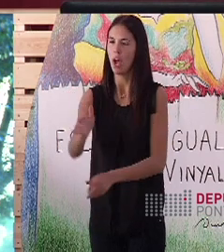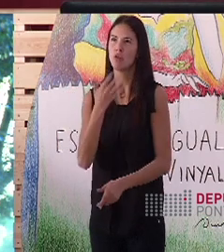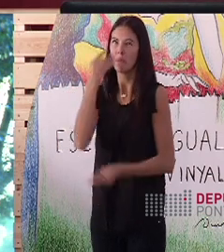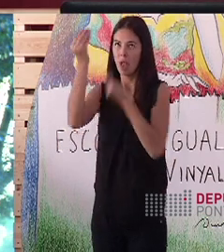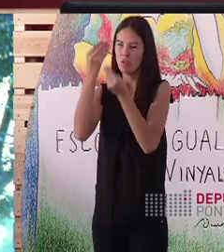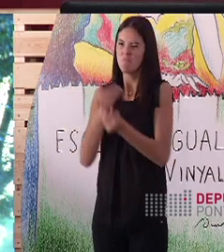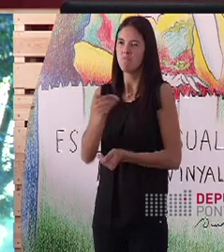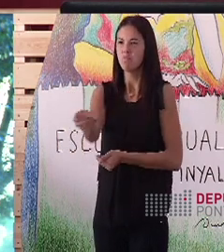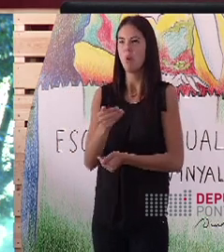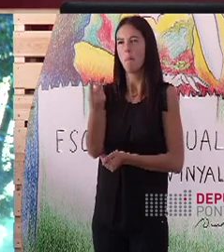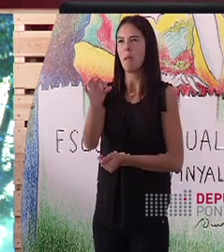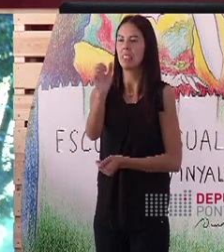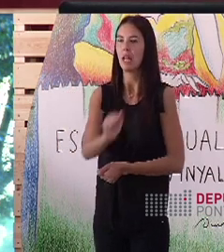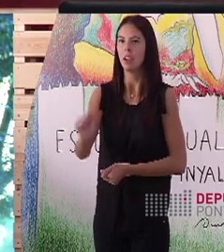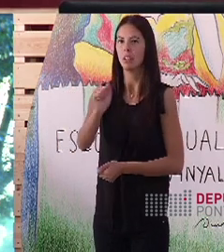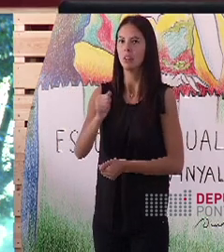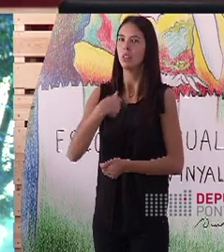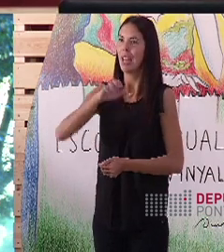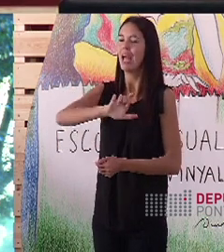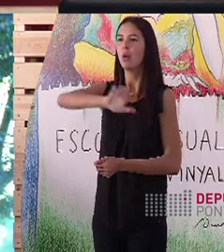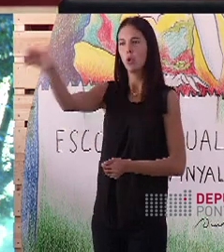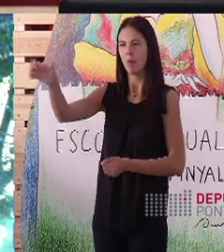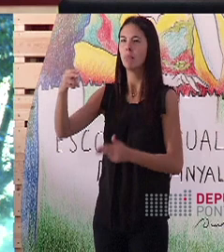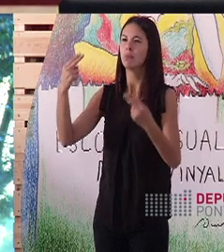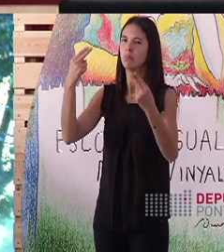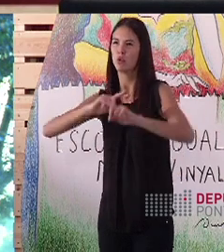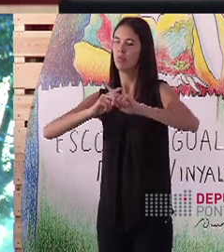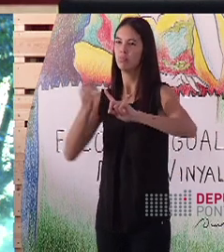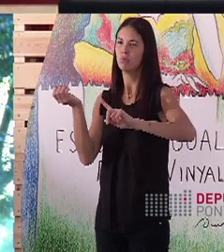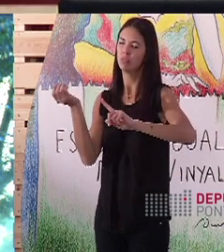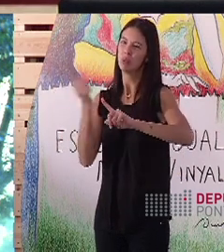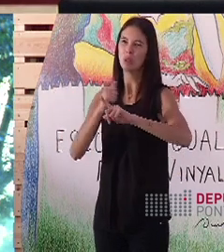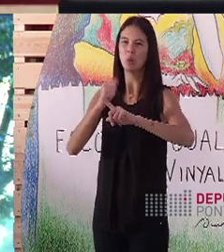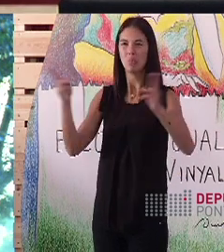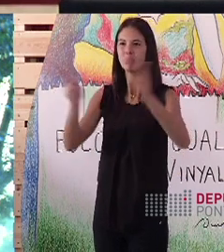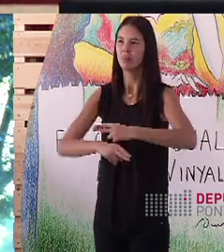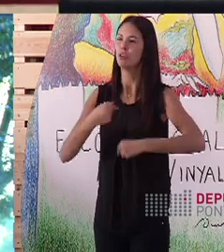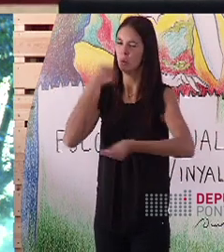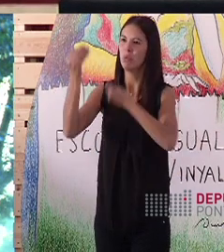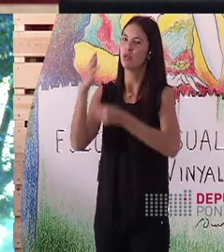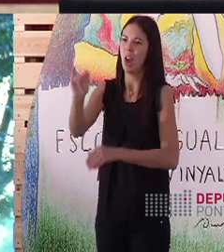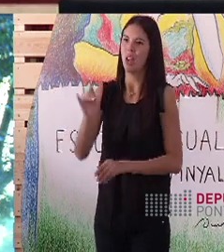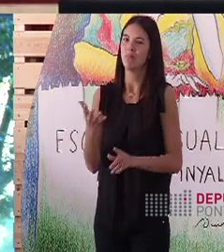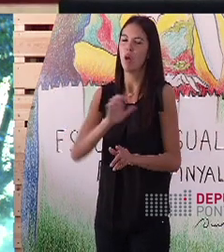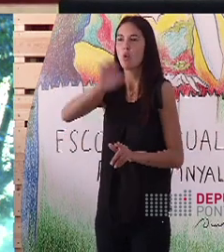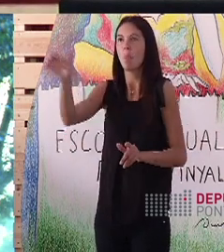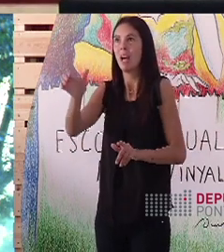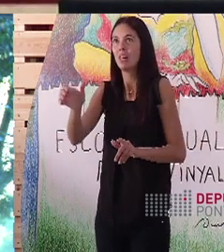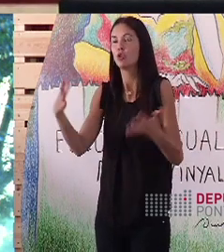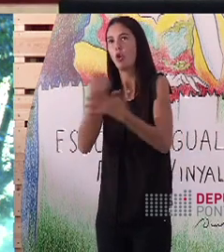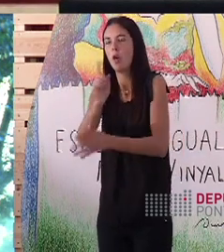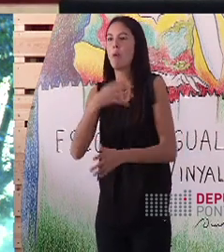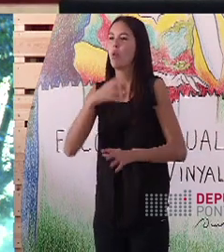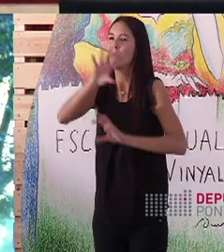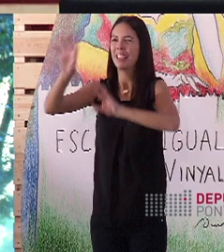años, yo creo que en Europa va a haber políticas abolicionistas en casi todo el continente, pero en muchísimos países. Cuando echemos la